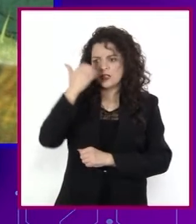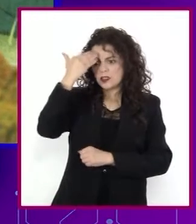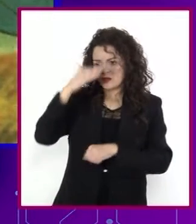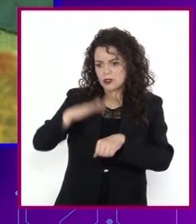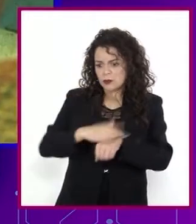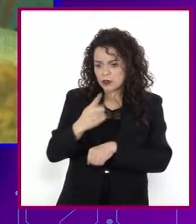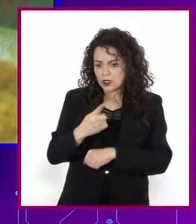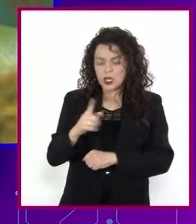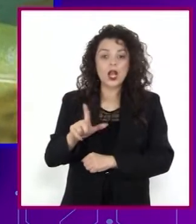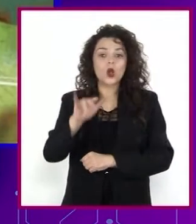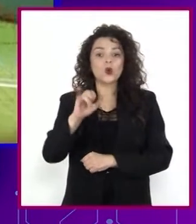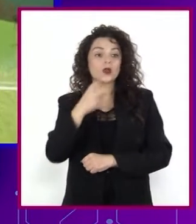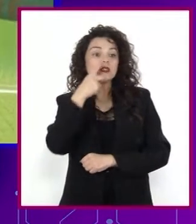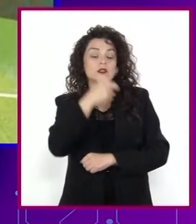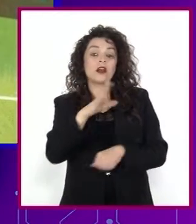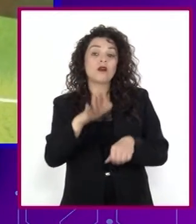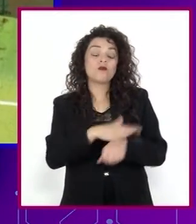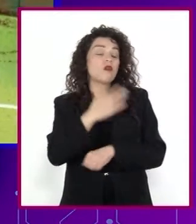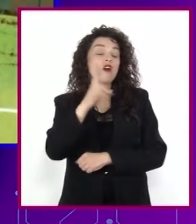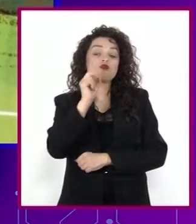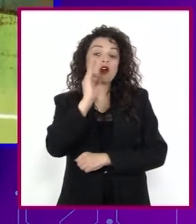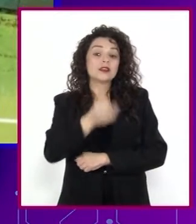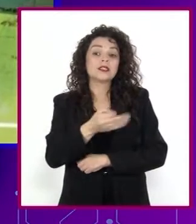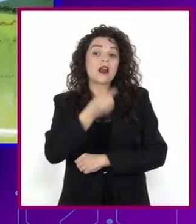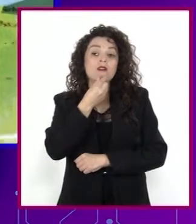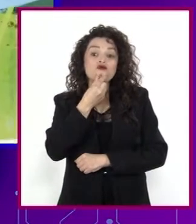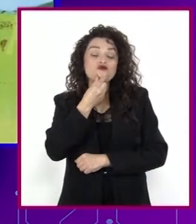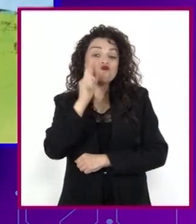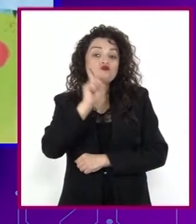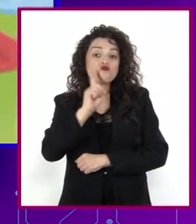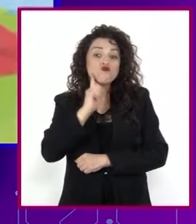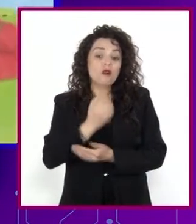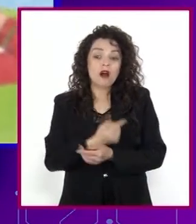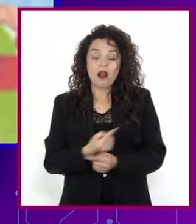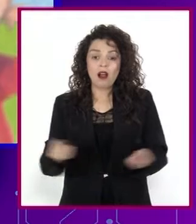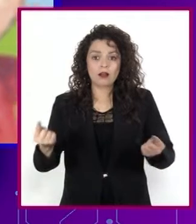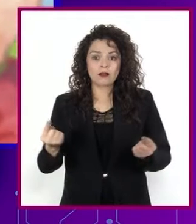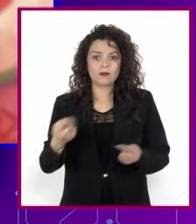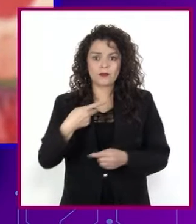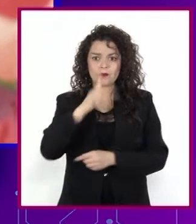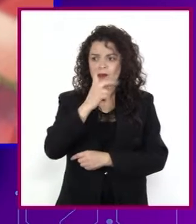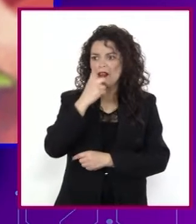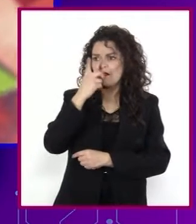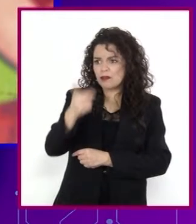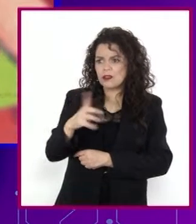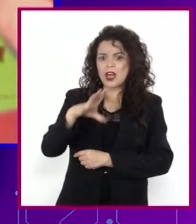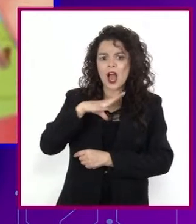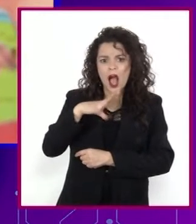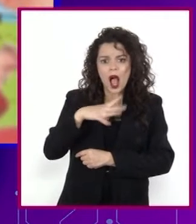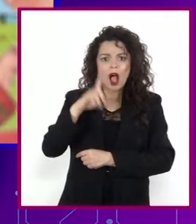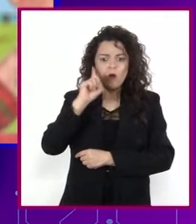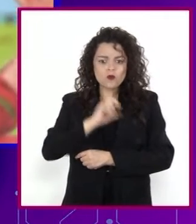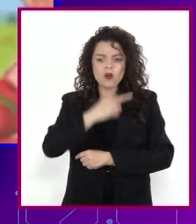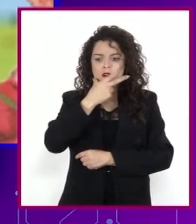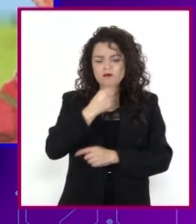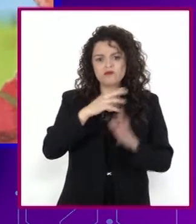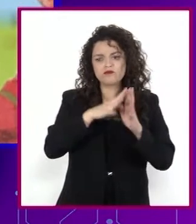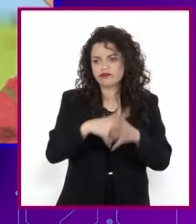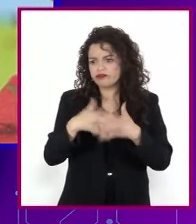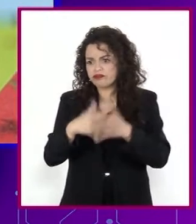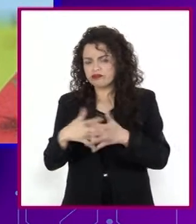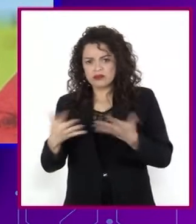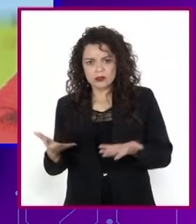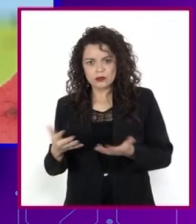niñas. Agregó que en ninguna liga profesional hay equipos mixtos. Los hombres juegan por su cuenta y las mujeres